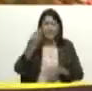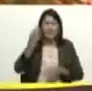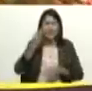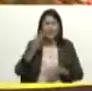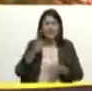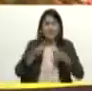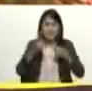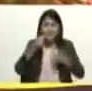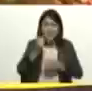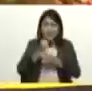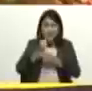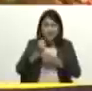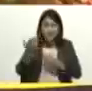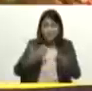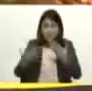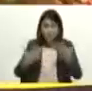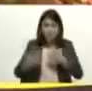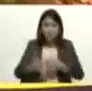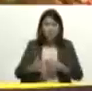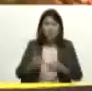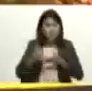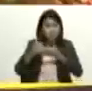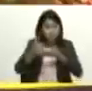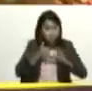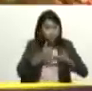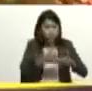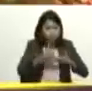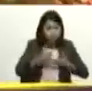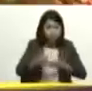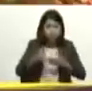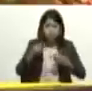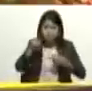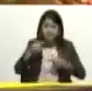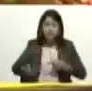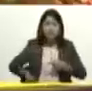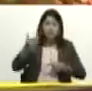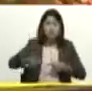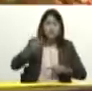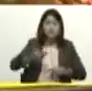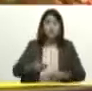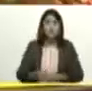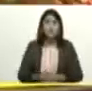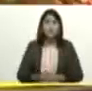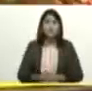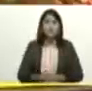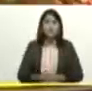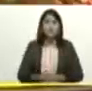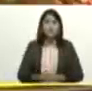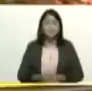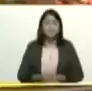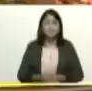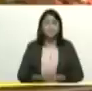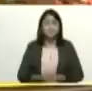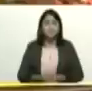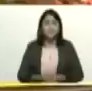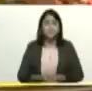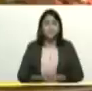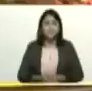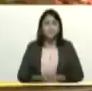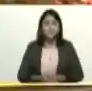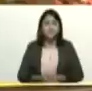trabajo y la solidaridad marquen la pauta de lo colectivo, marquen la pauta de lo